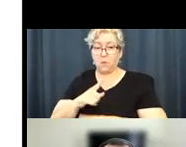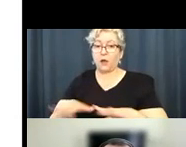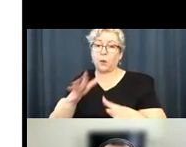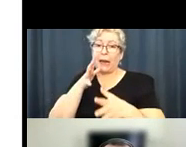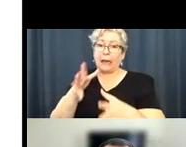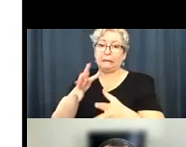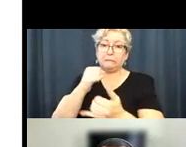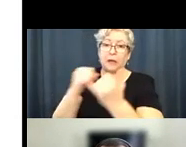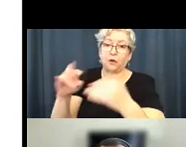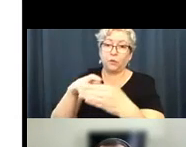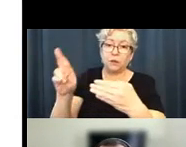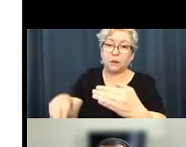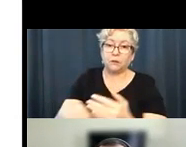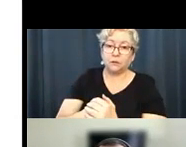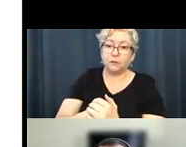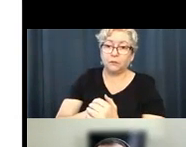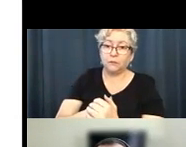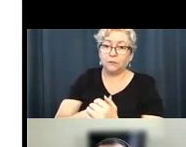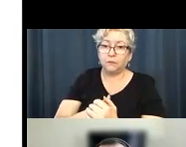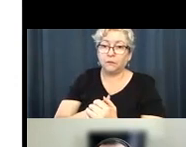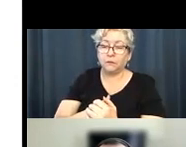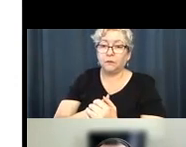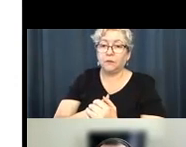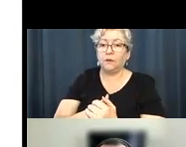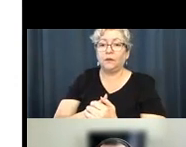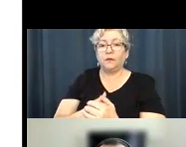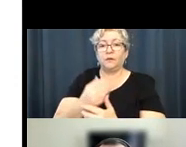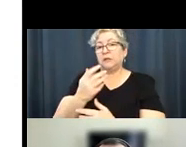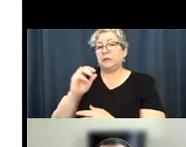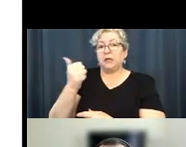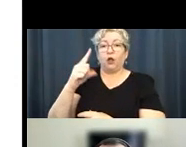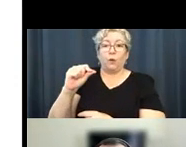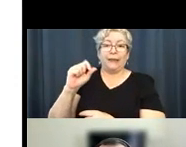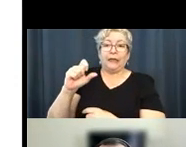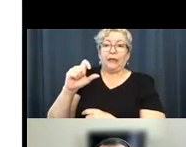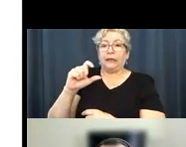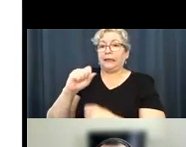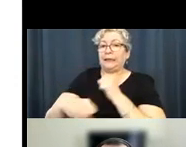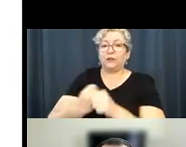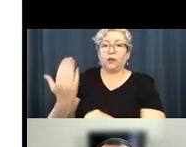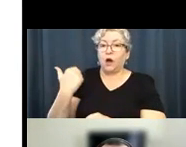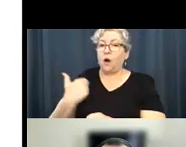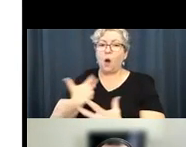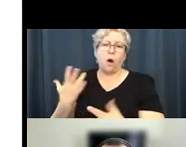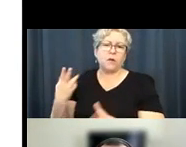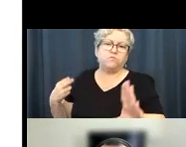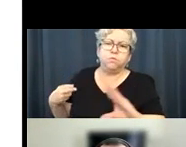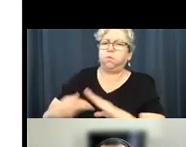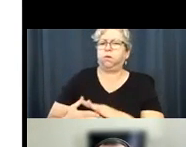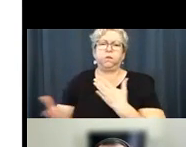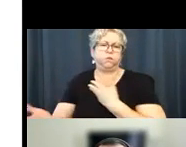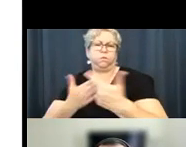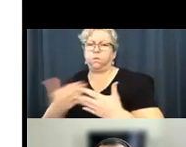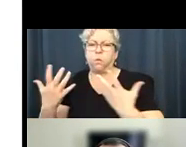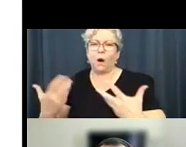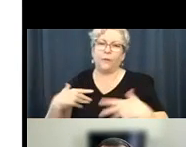uno pues está, le gusta usar, hacer el trabajo y lo puede lograr. Hace unas décadas yo nada más que quería estar